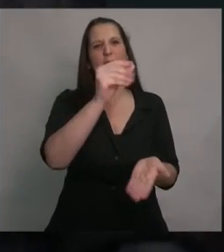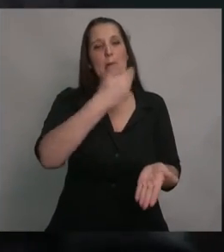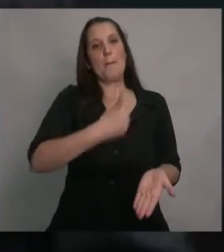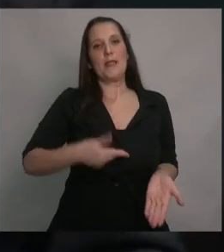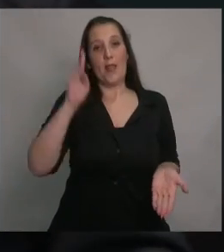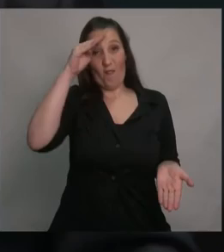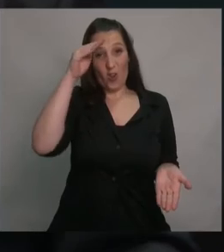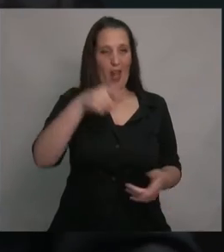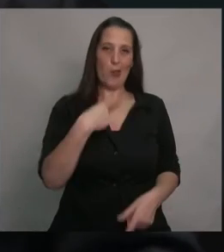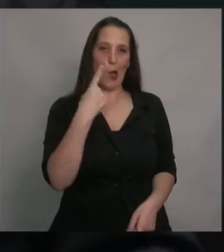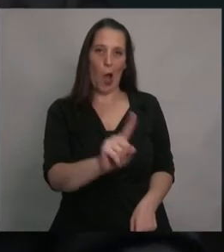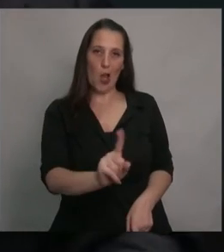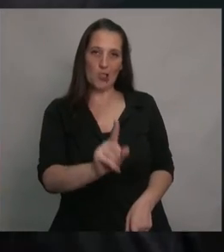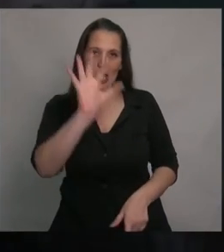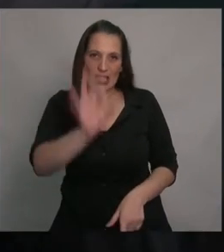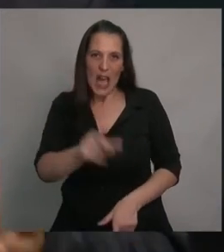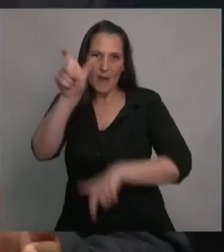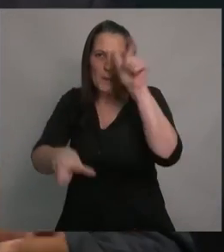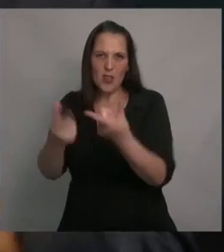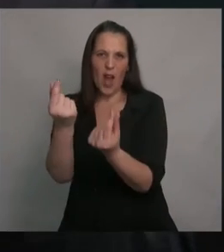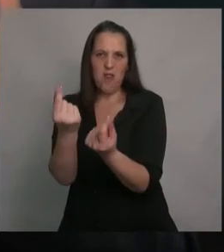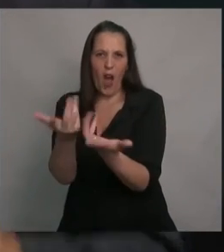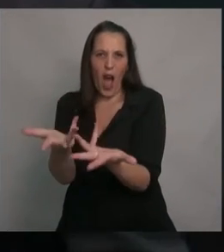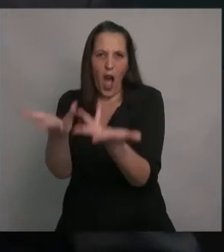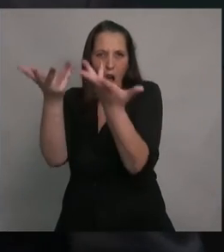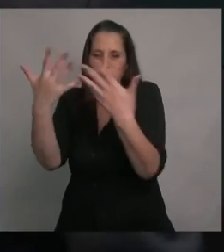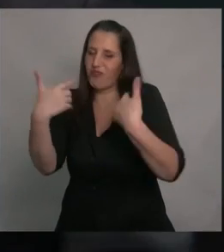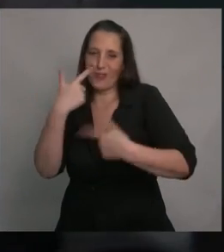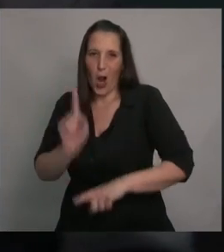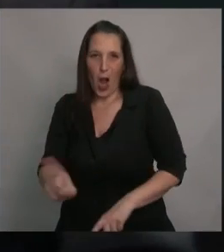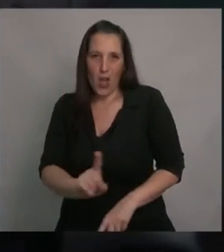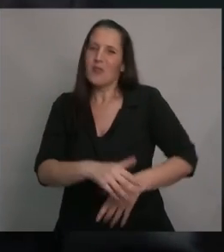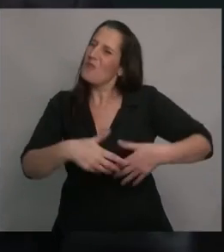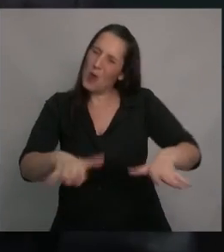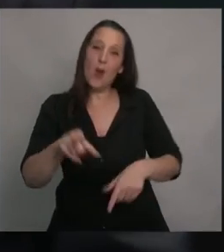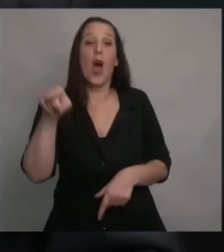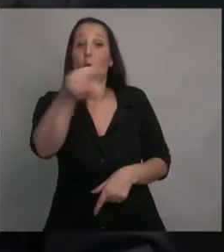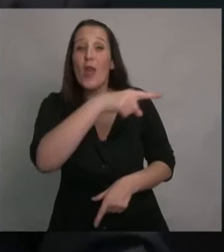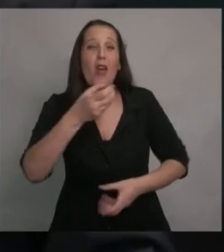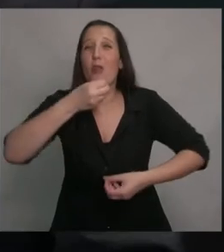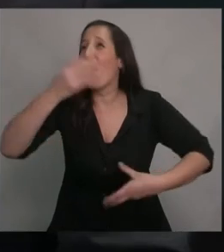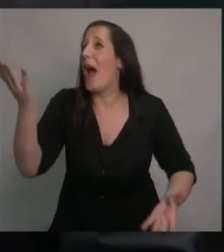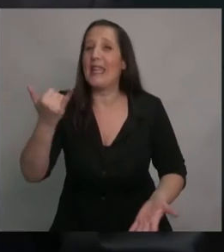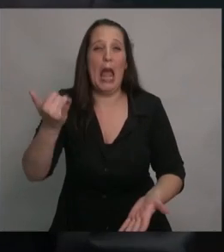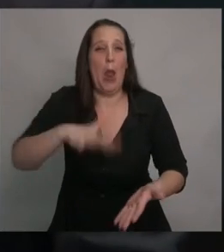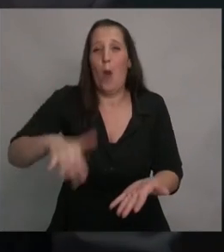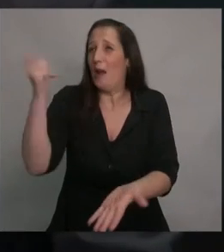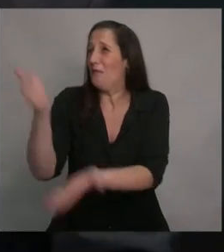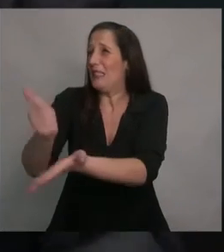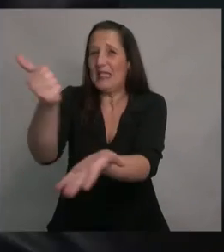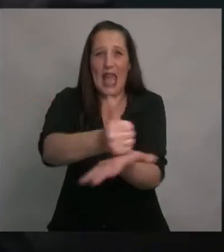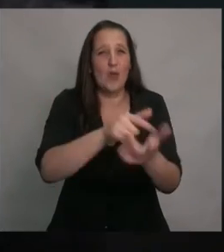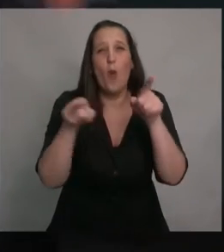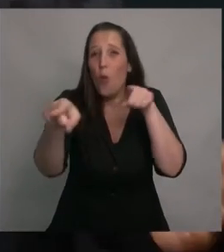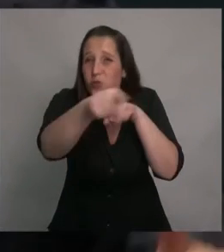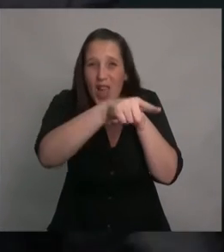todavía. Pero donde quiera que se encuentren, cualquiera que sea la misión que realicen en la vida, siempre, siempre sientan,